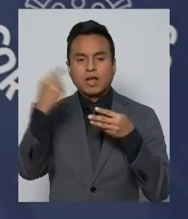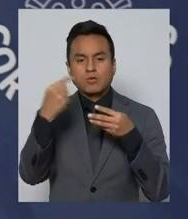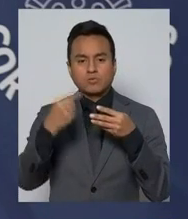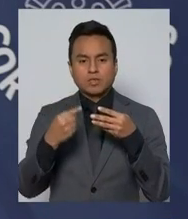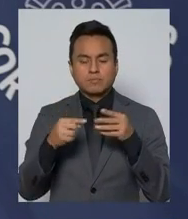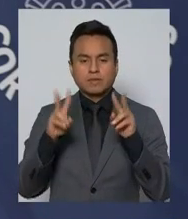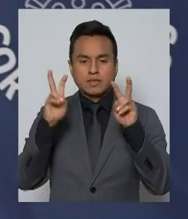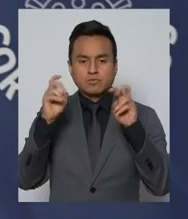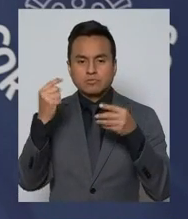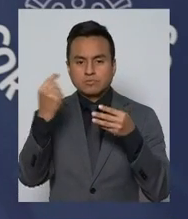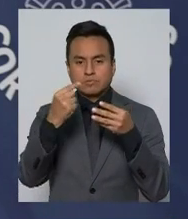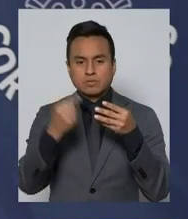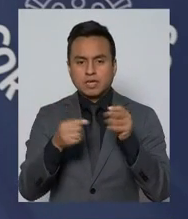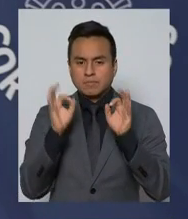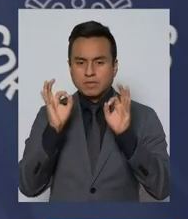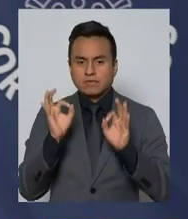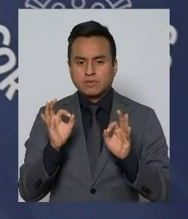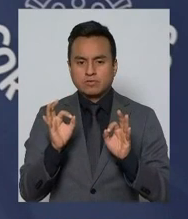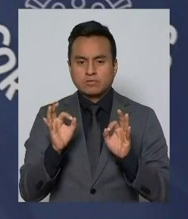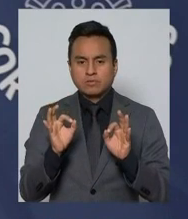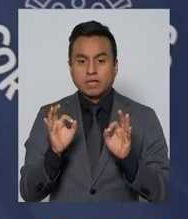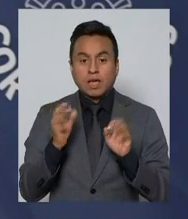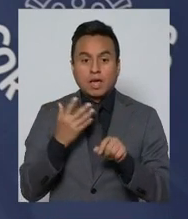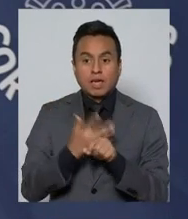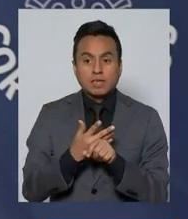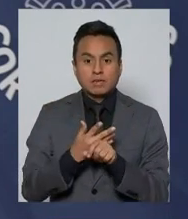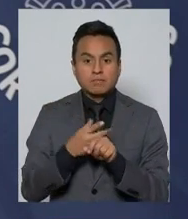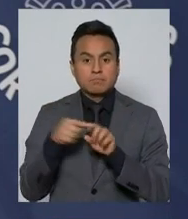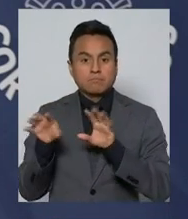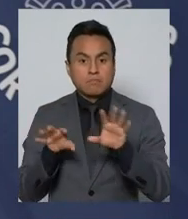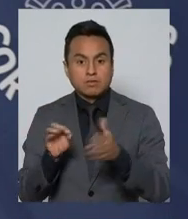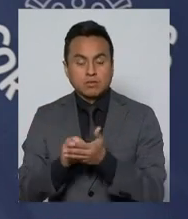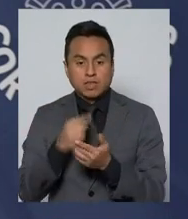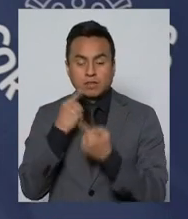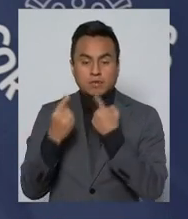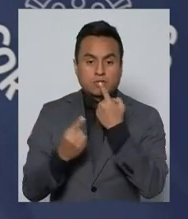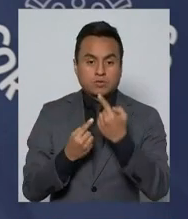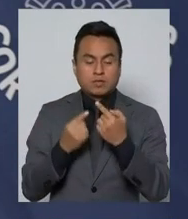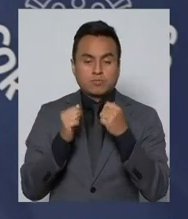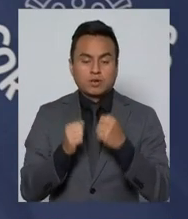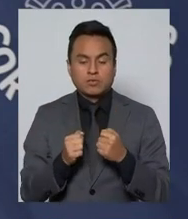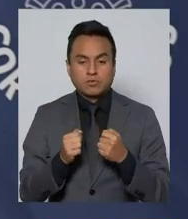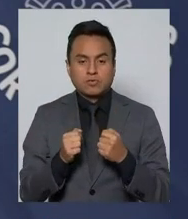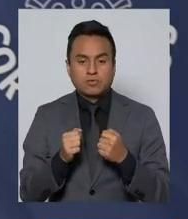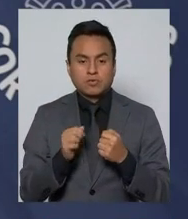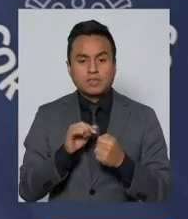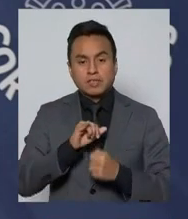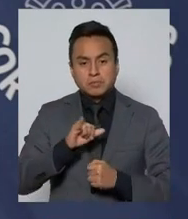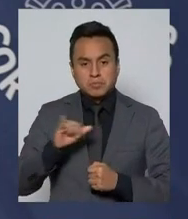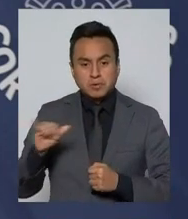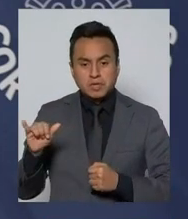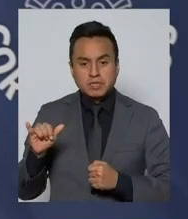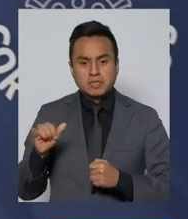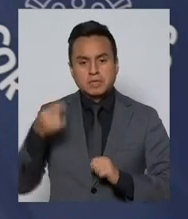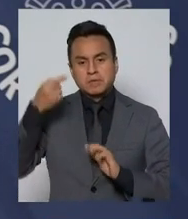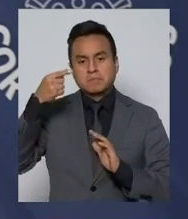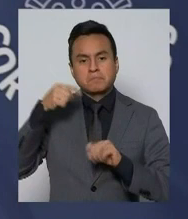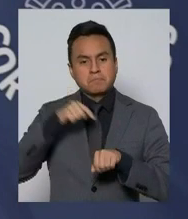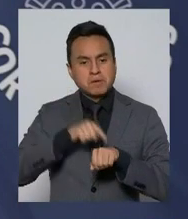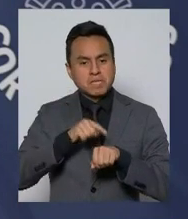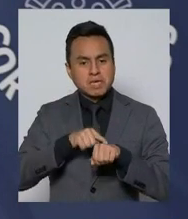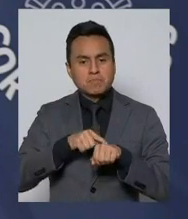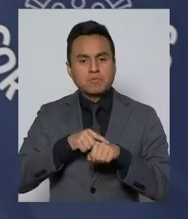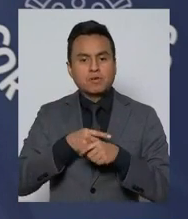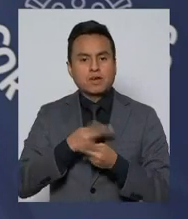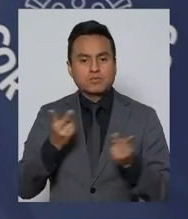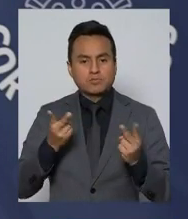aspectos específicos, salvo que aparezcan más cosas en las preguntas, para pasar con un mayor tiempo a los